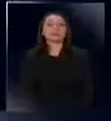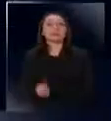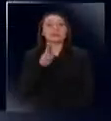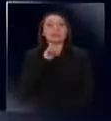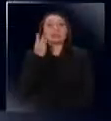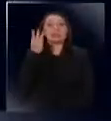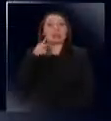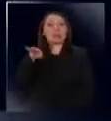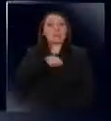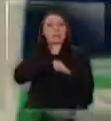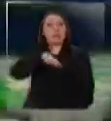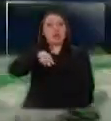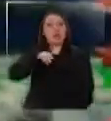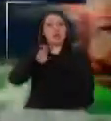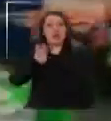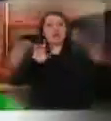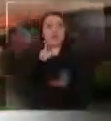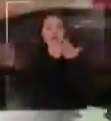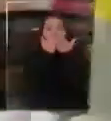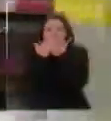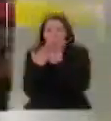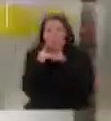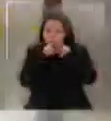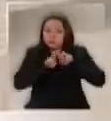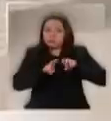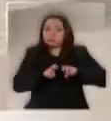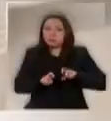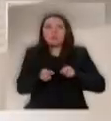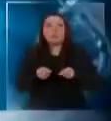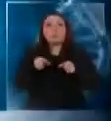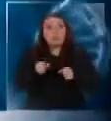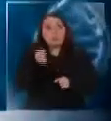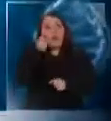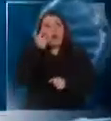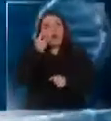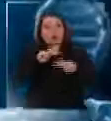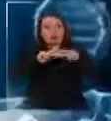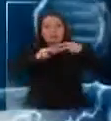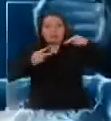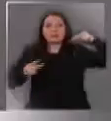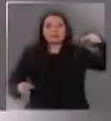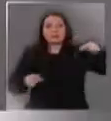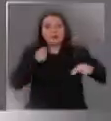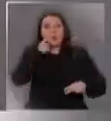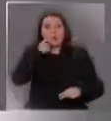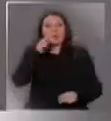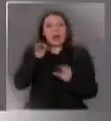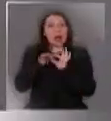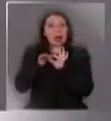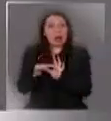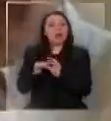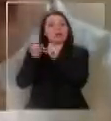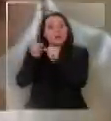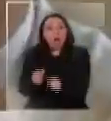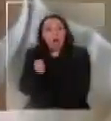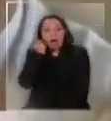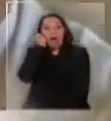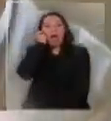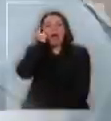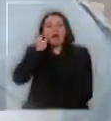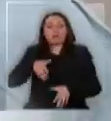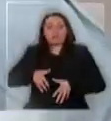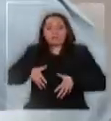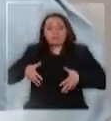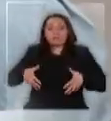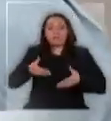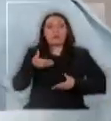Tiene 3 premios Nobel con su estudio, su análisis. Permitió conocer el genoma humano. Gracias a él, hemos podido entender la